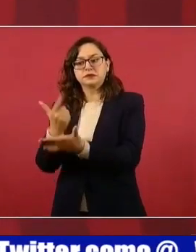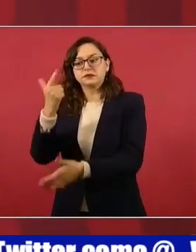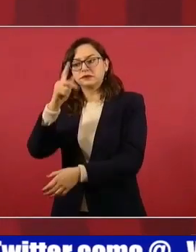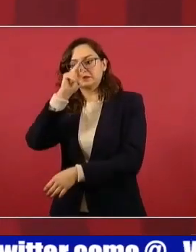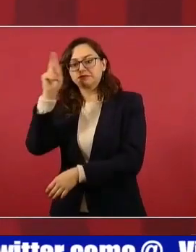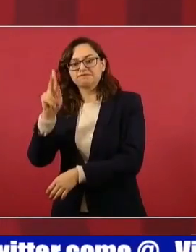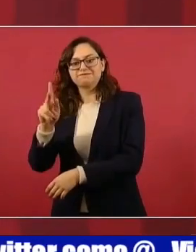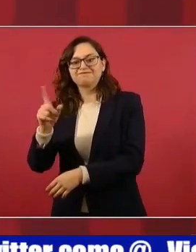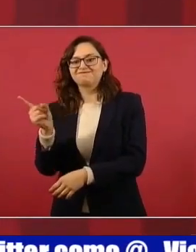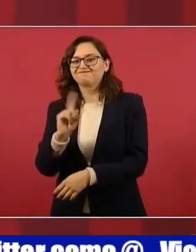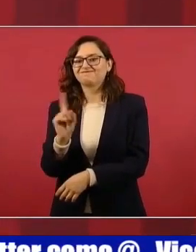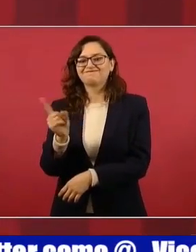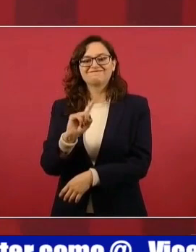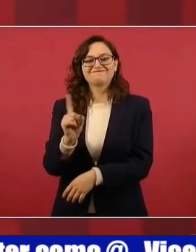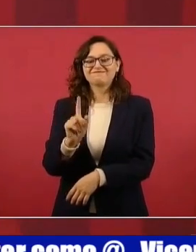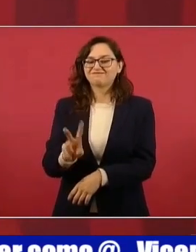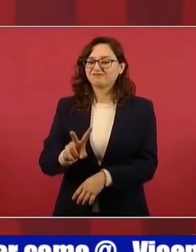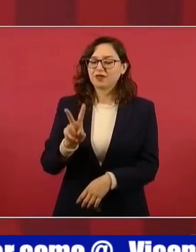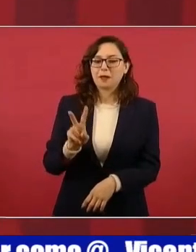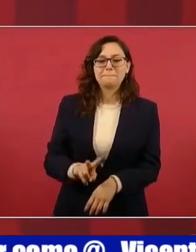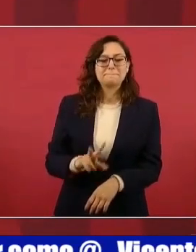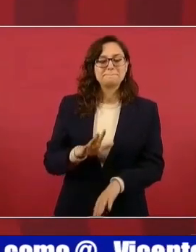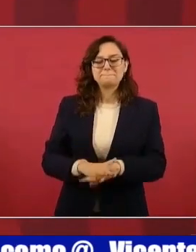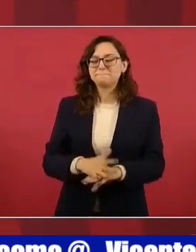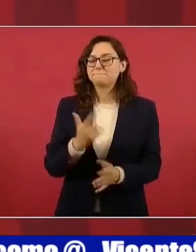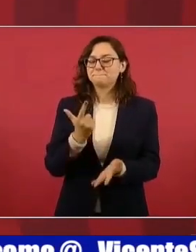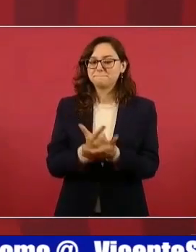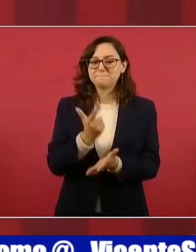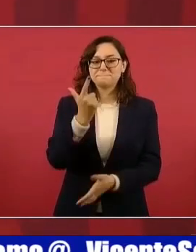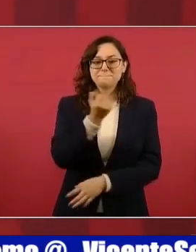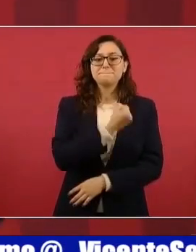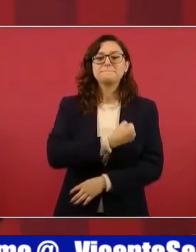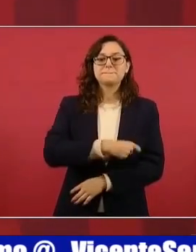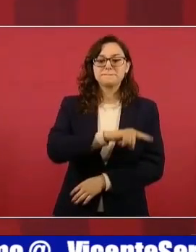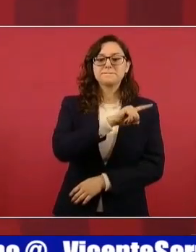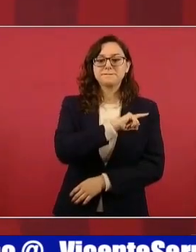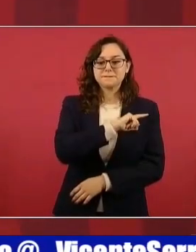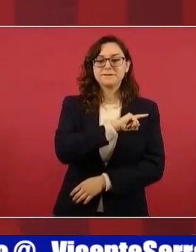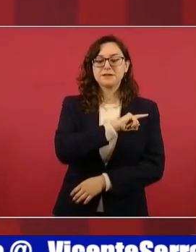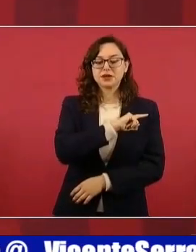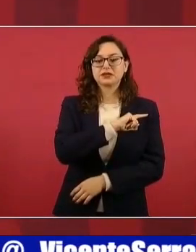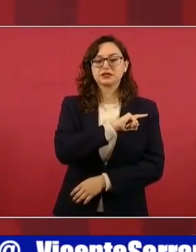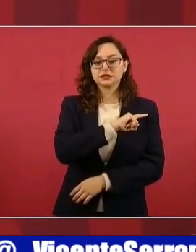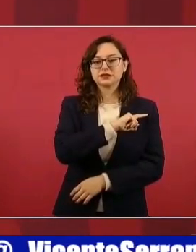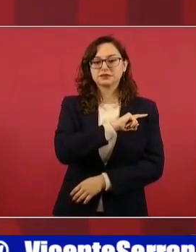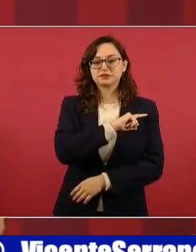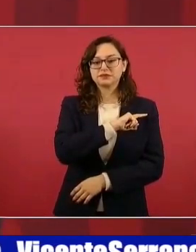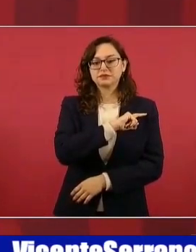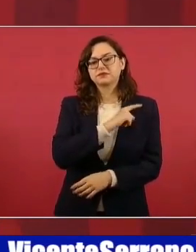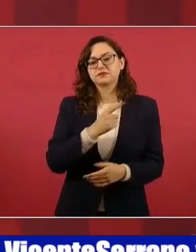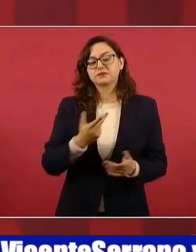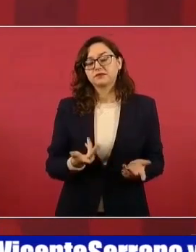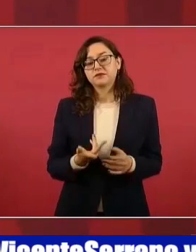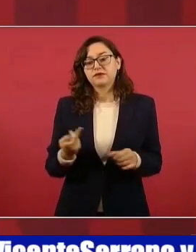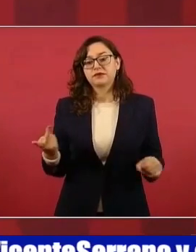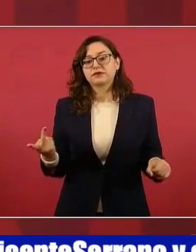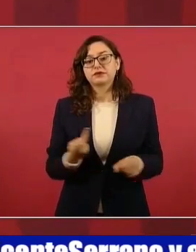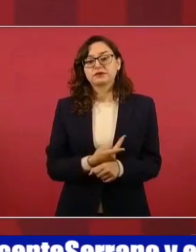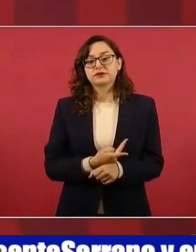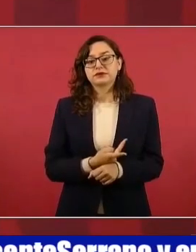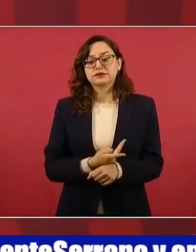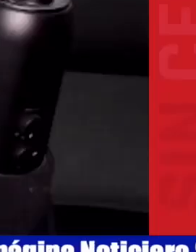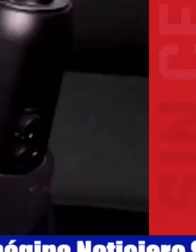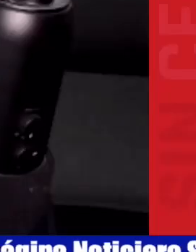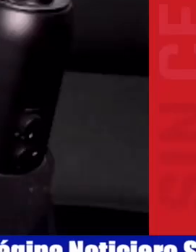cómo recuperar lo que perdieron en estos años. Es decir, ¿a qué me refiero de recuperar lo que perdieron? No me refiero del